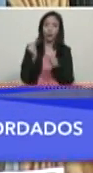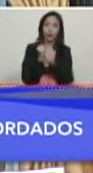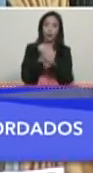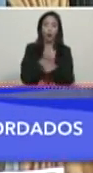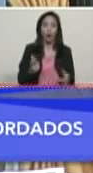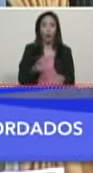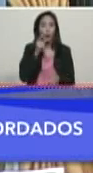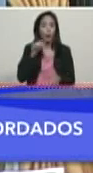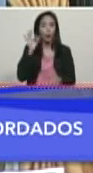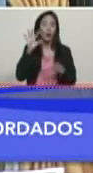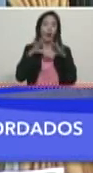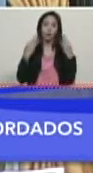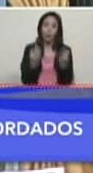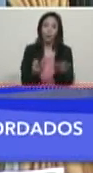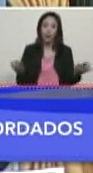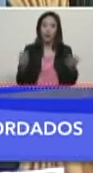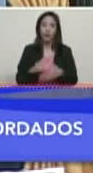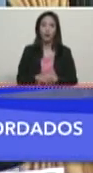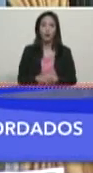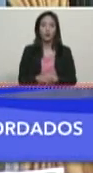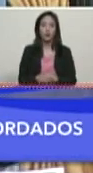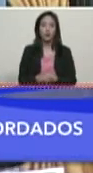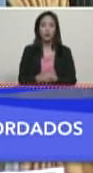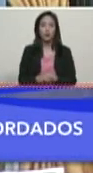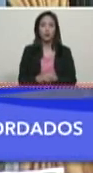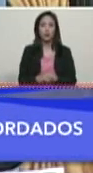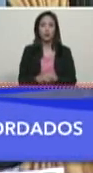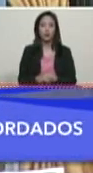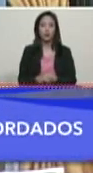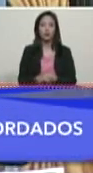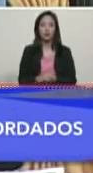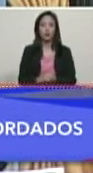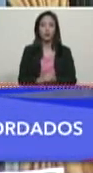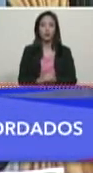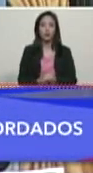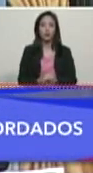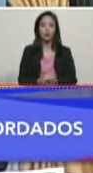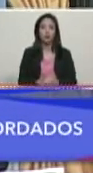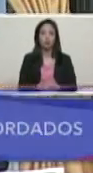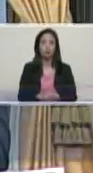familia venezolana. Los precios tienen que tener ley